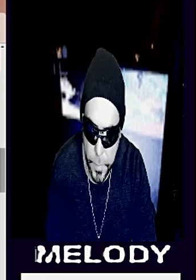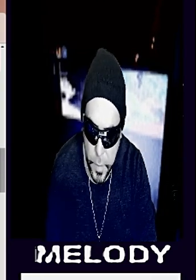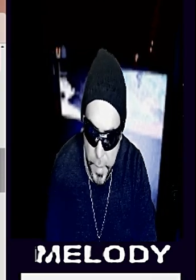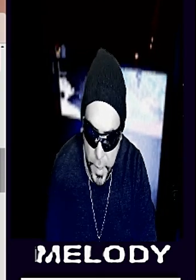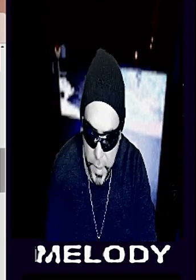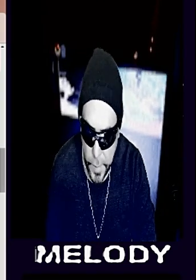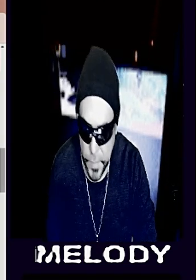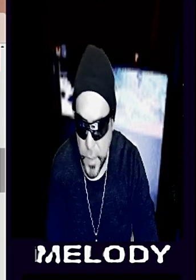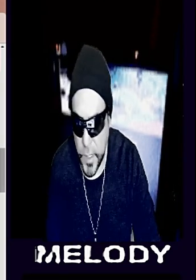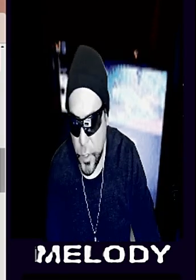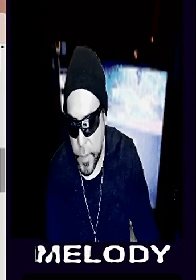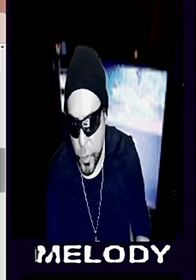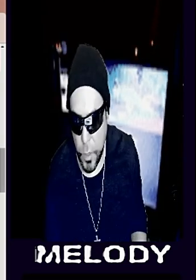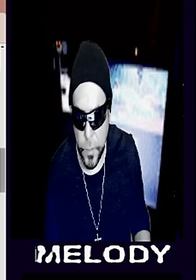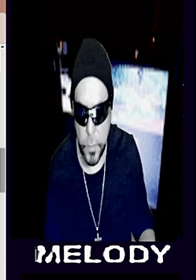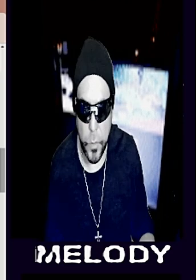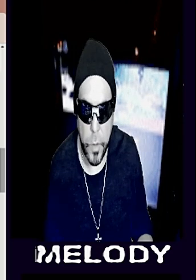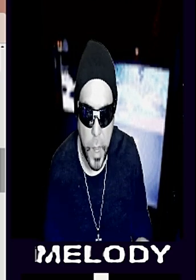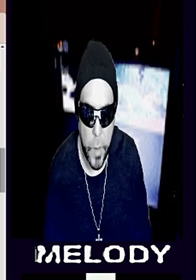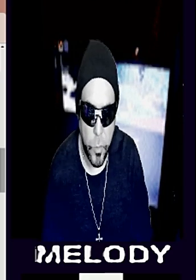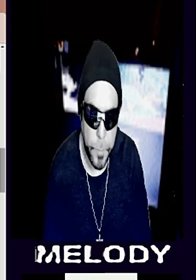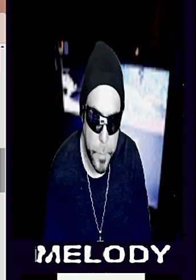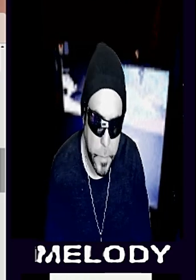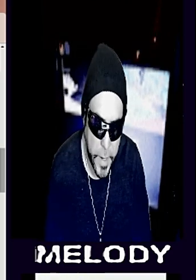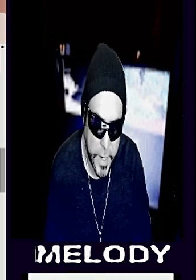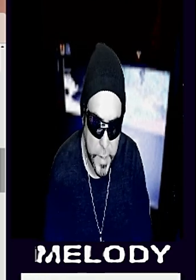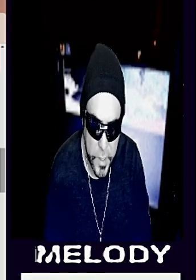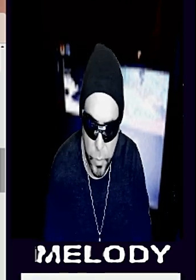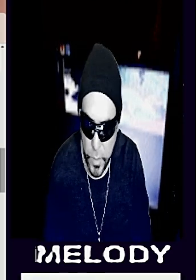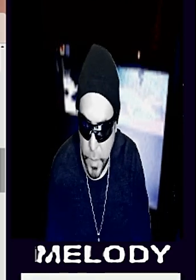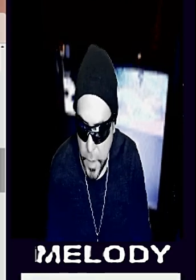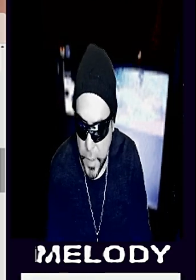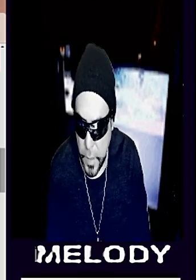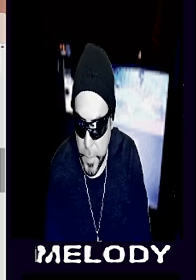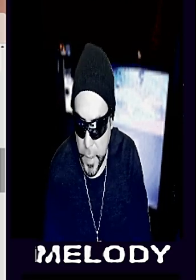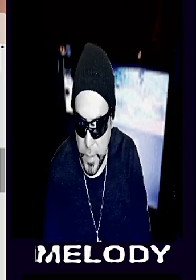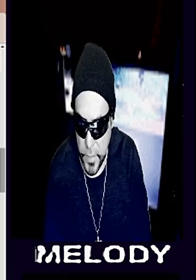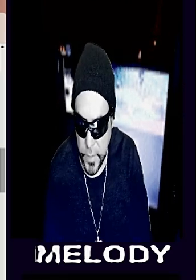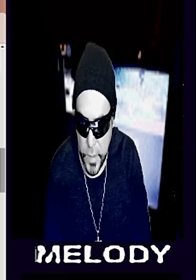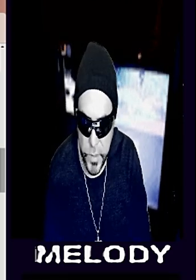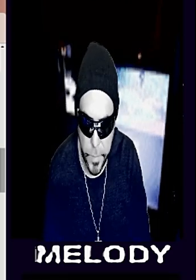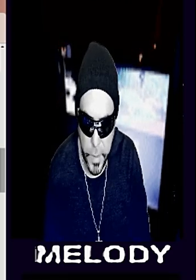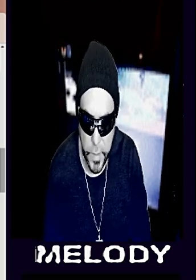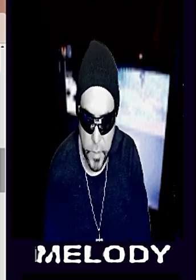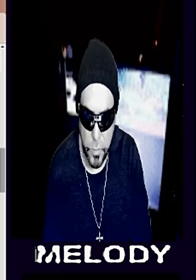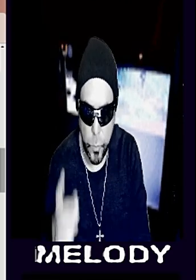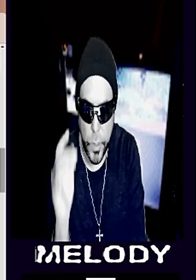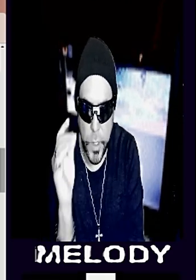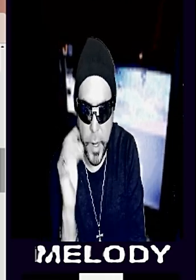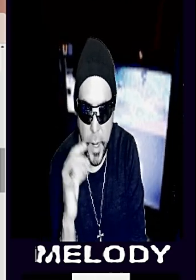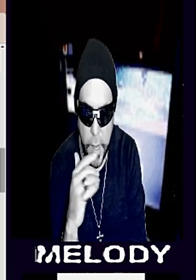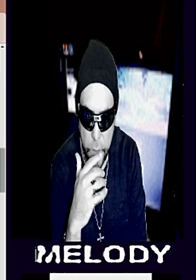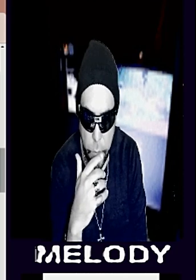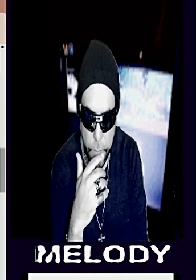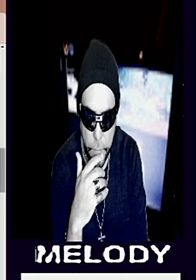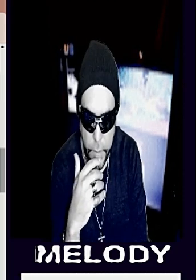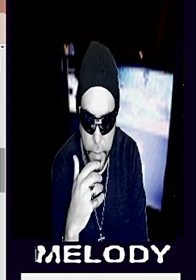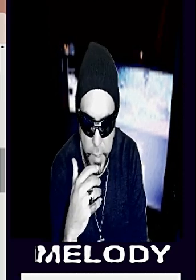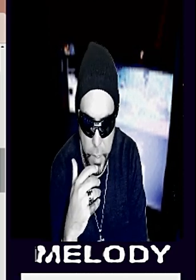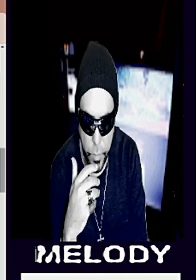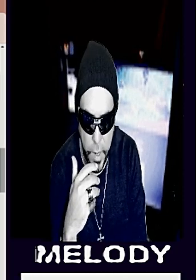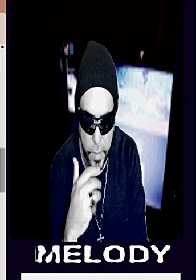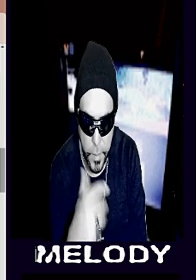AMLO abordó el primer viaje. El presidente Andrés Manuel López Obrador abordó el primer viaje que realizó el Tren Maya el viernes 15 de diciembre, tras concluir el